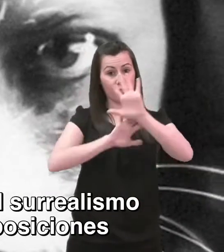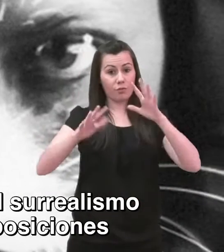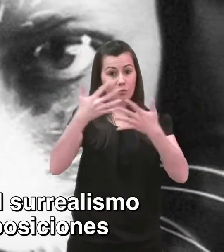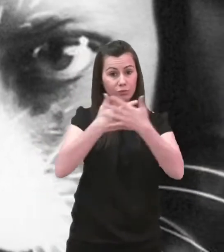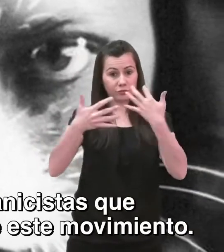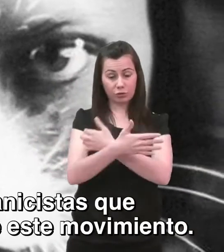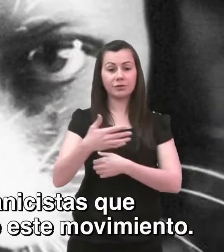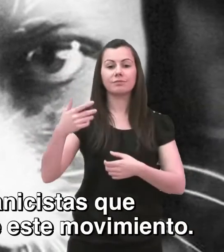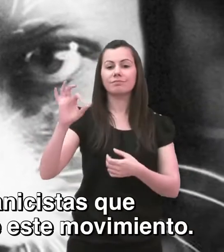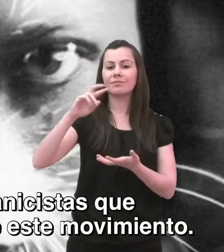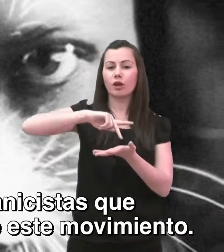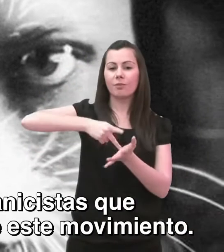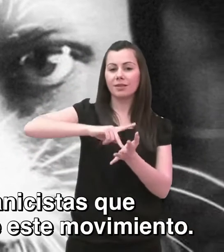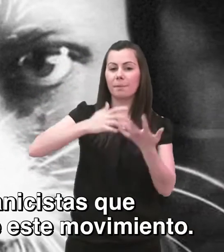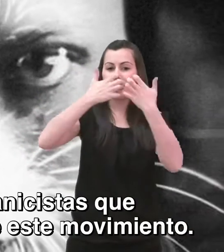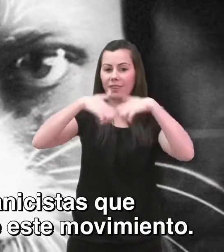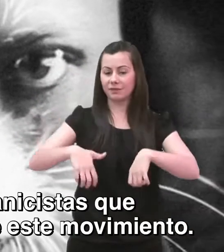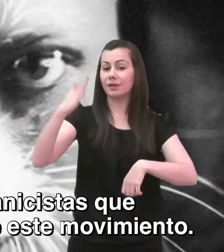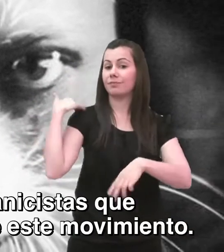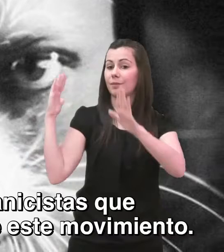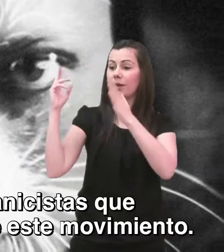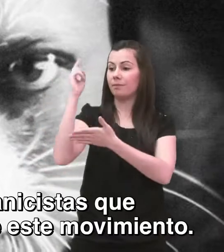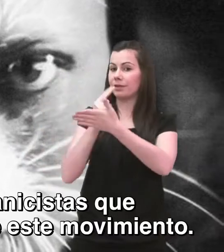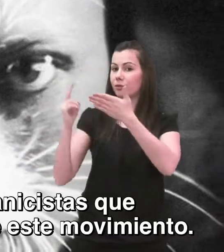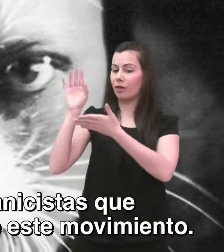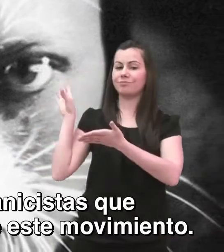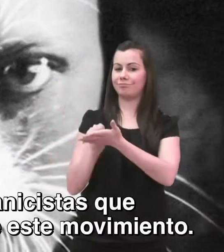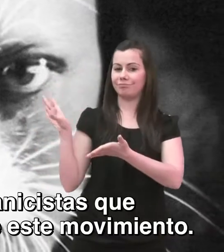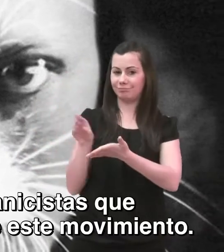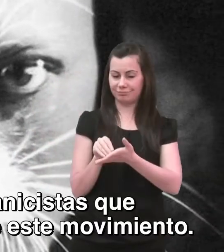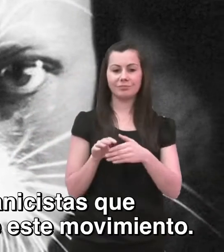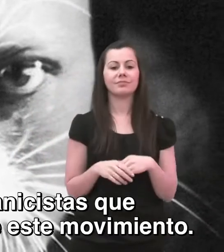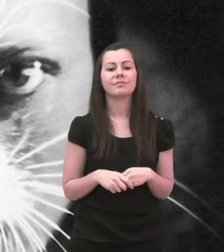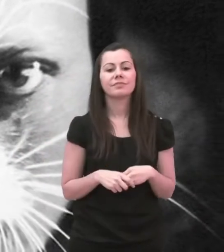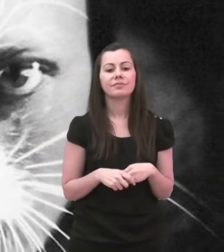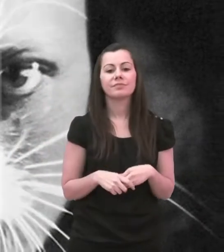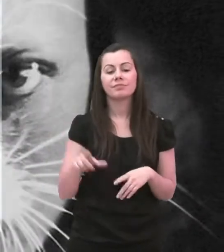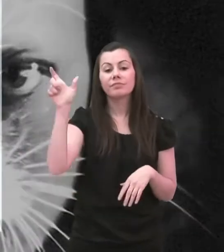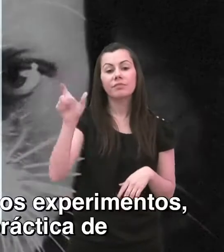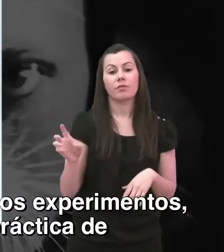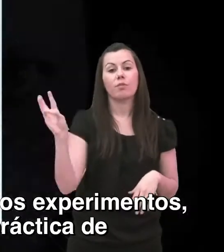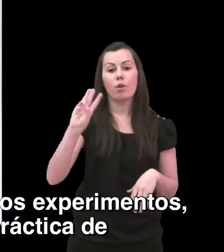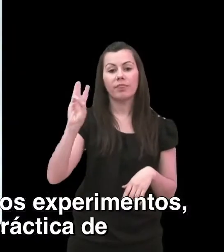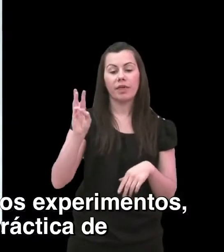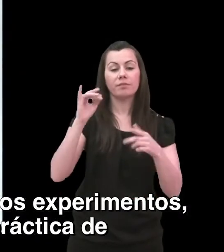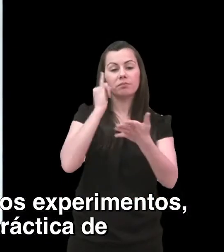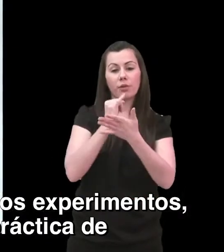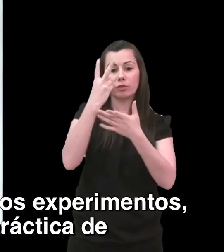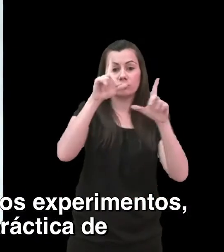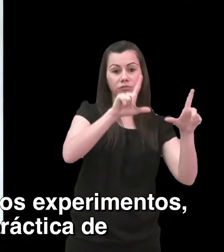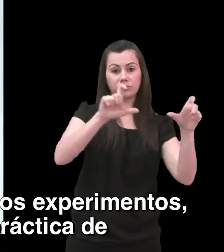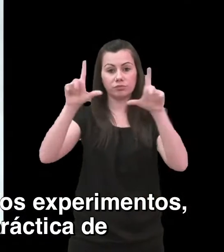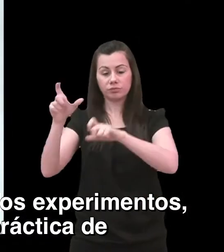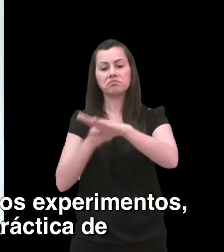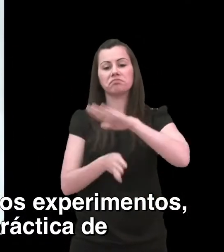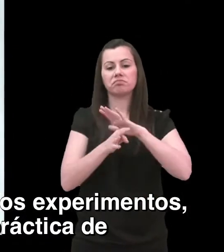con las composiciones geométricas y mecanicistas que aparecen en la pintura de este movimiento. Banda Bulls, tras